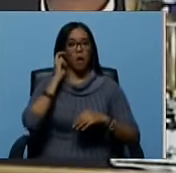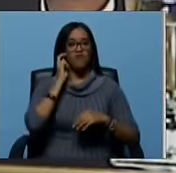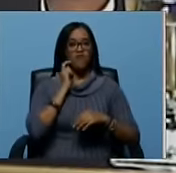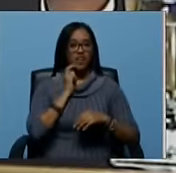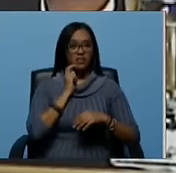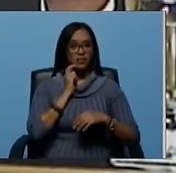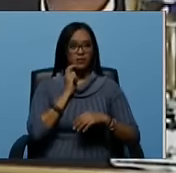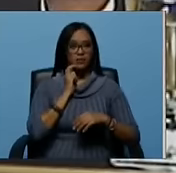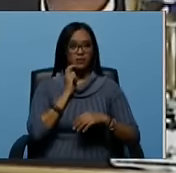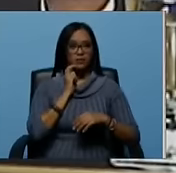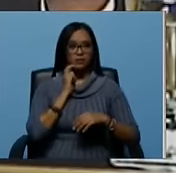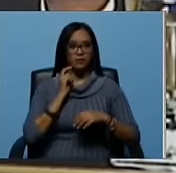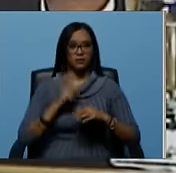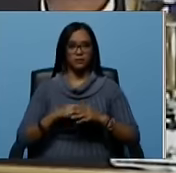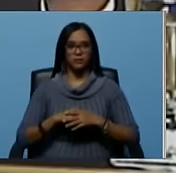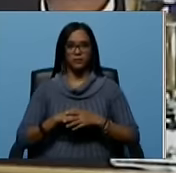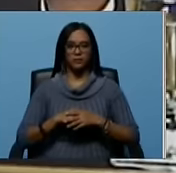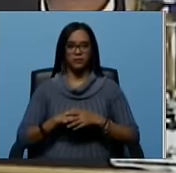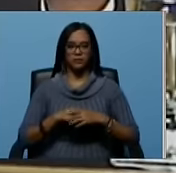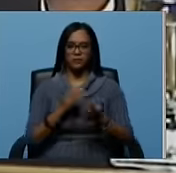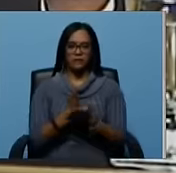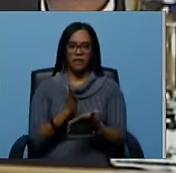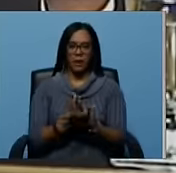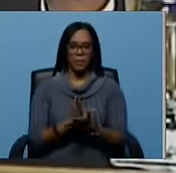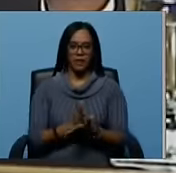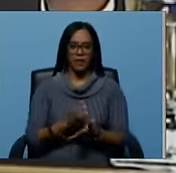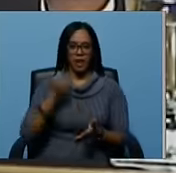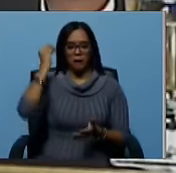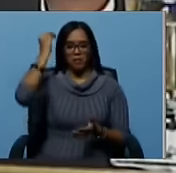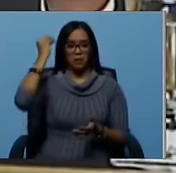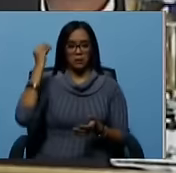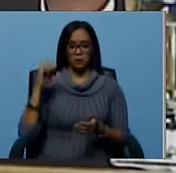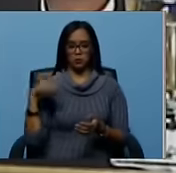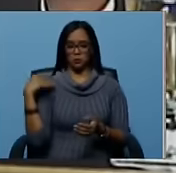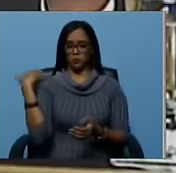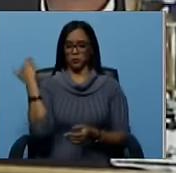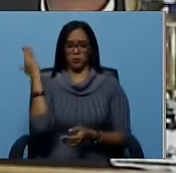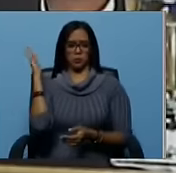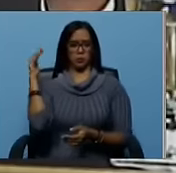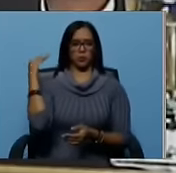los fascistas, bueno, siempre se han creído superiores, ¿no?